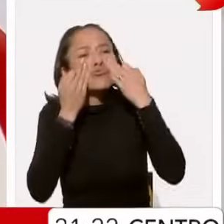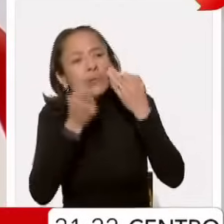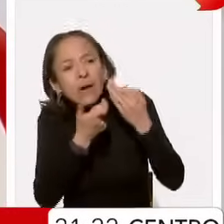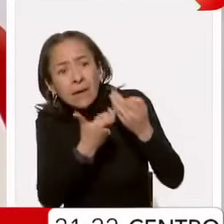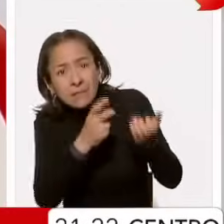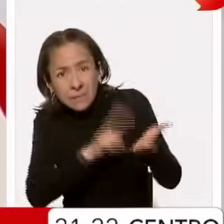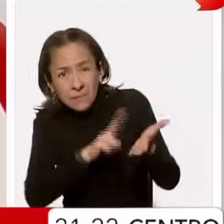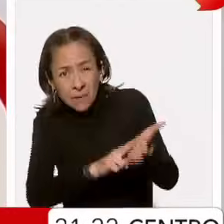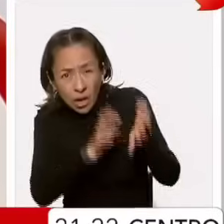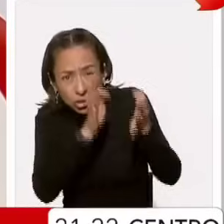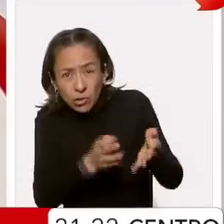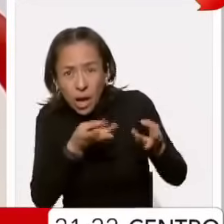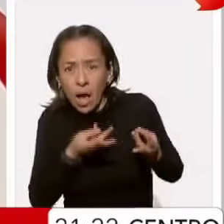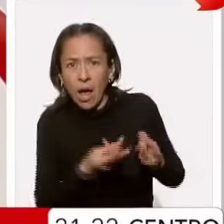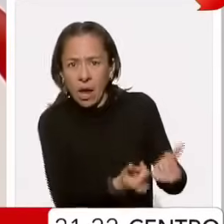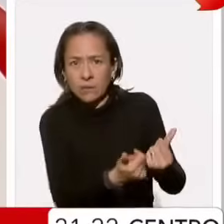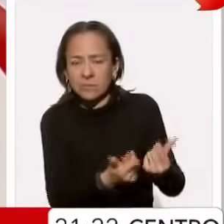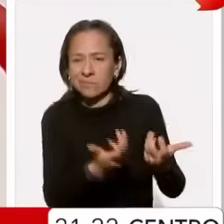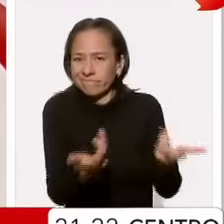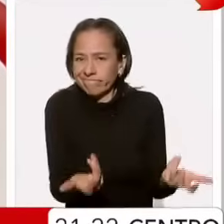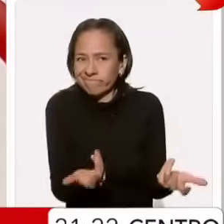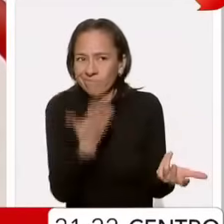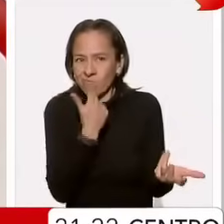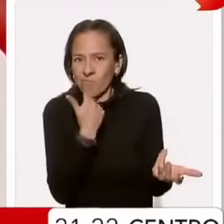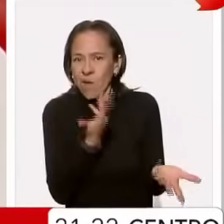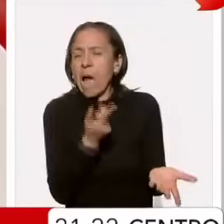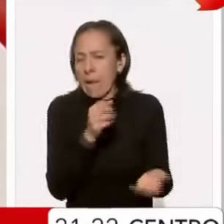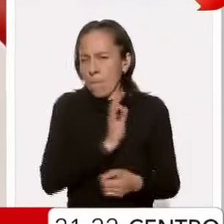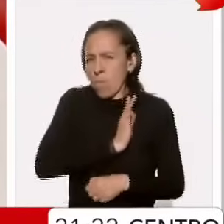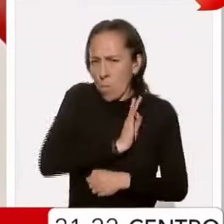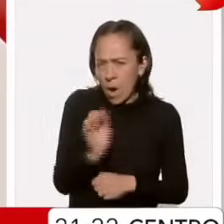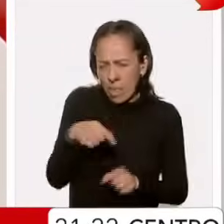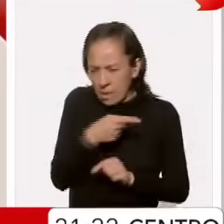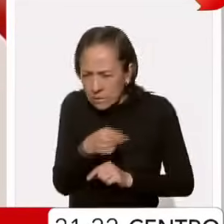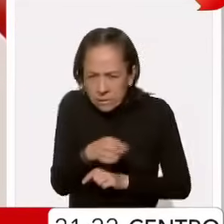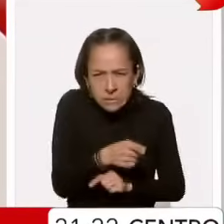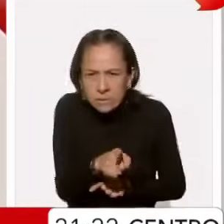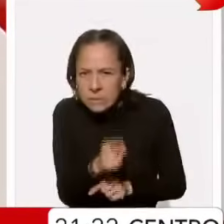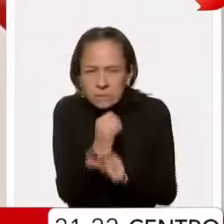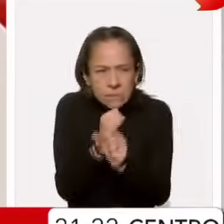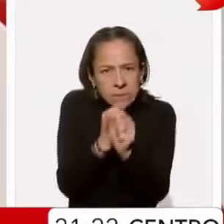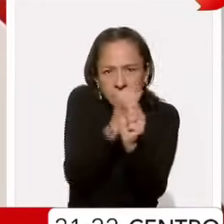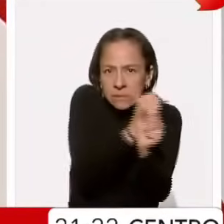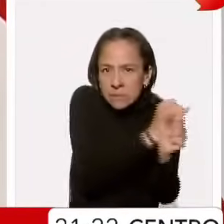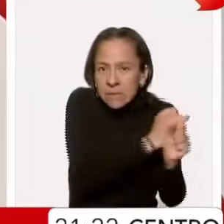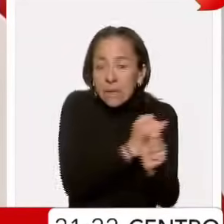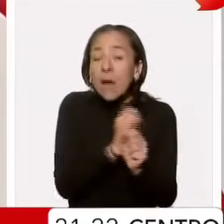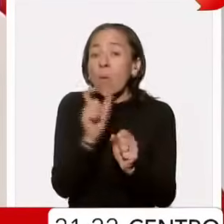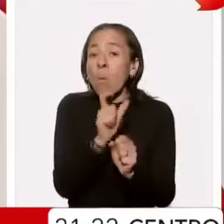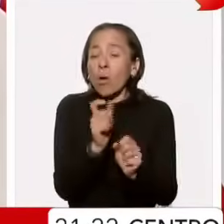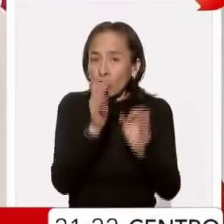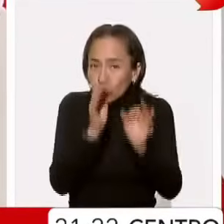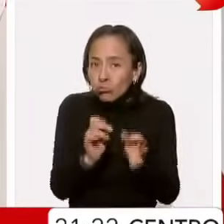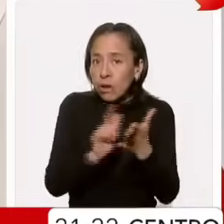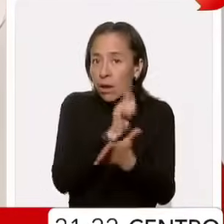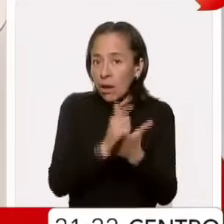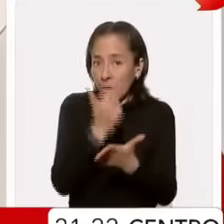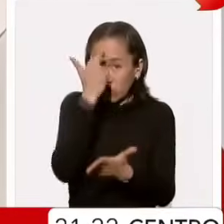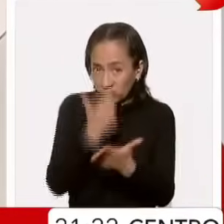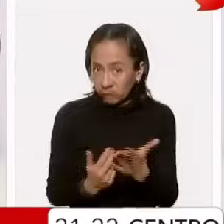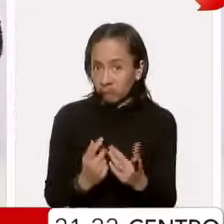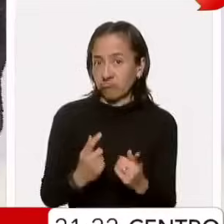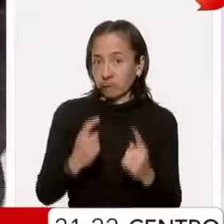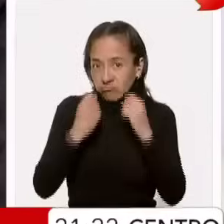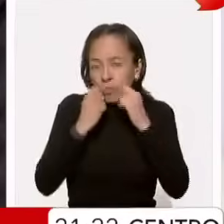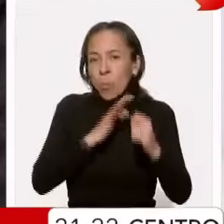puede rastrear la autoridad siempre que encuadres en un delito. Pero justo otra vez